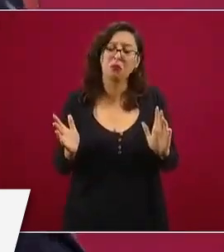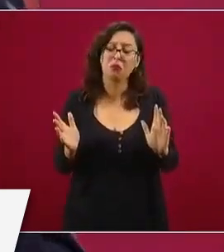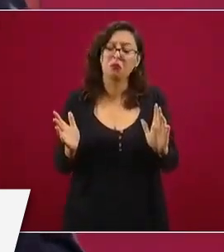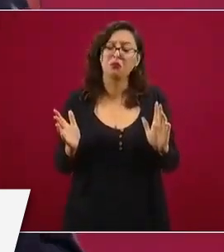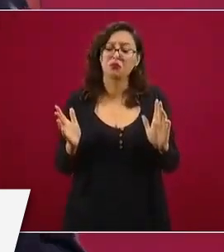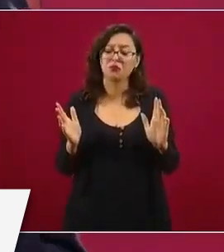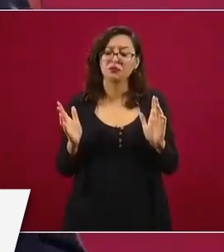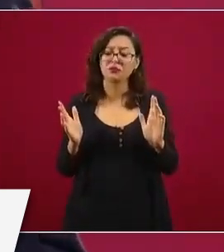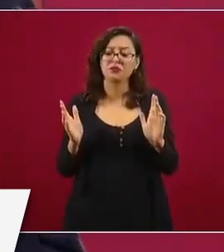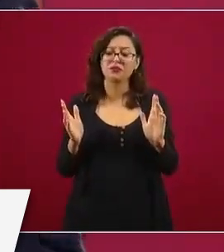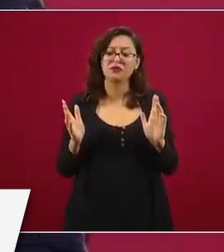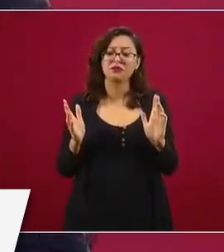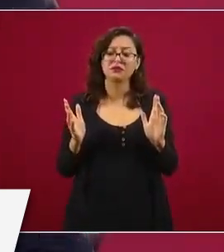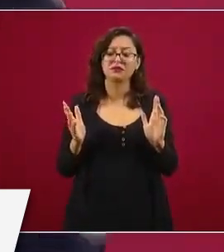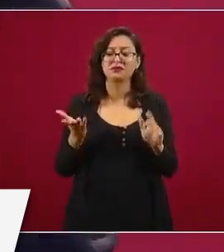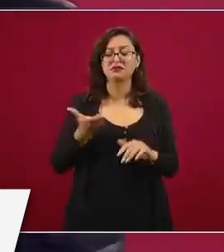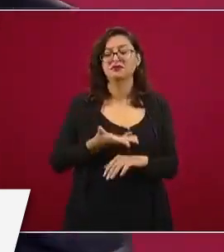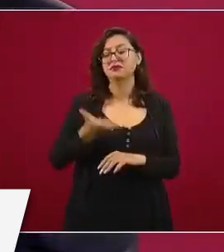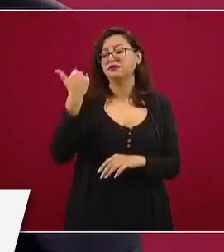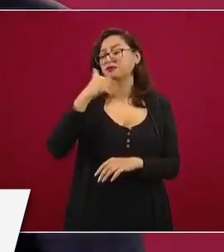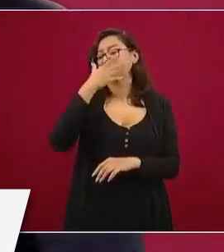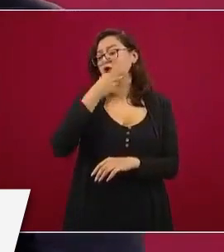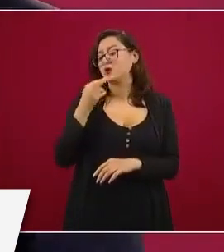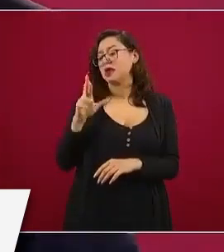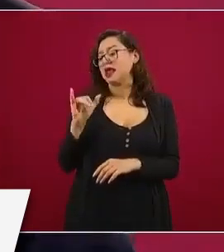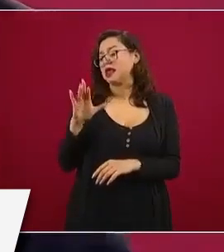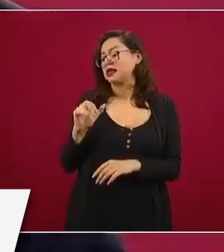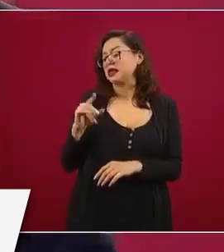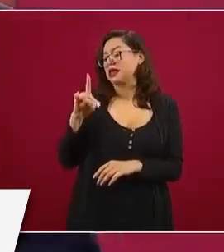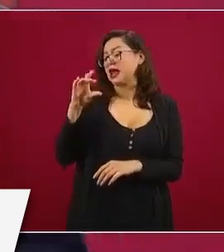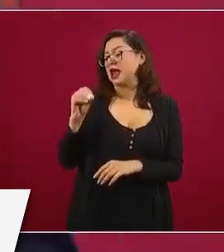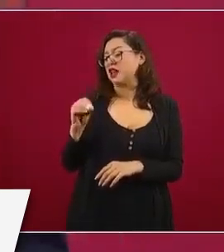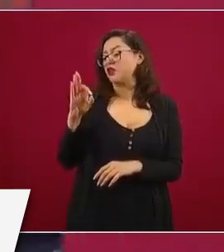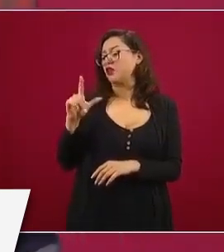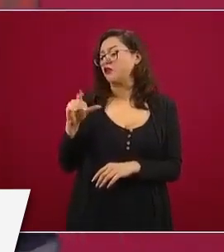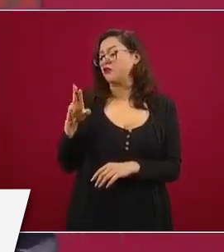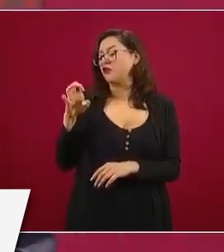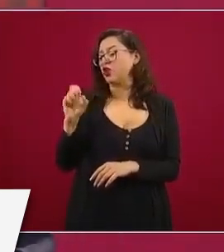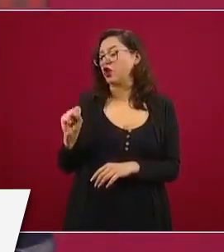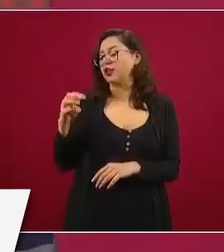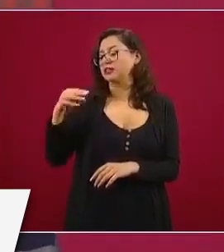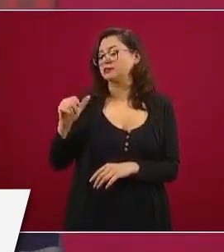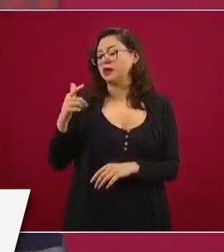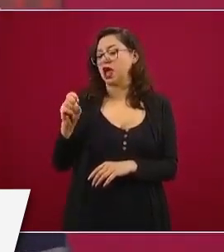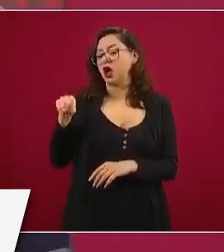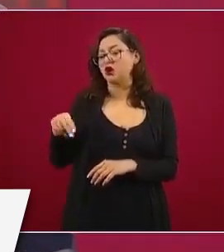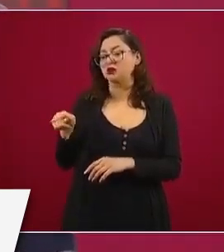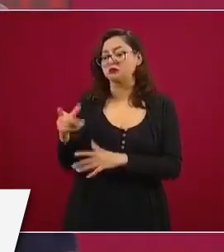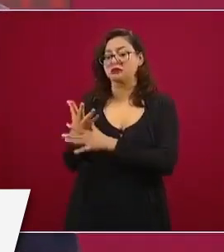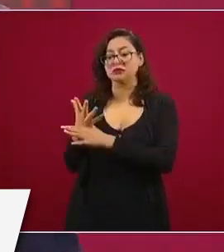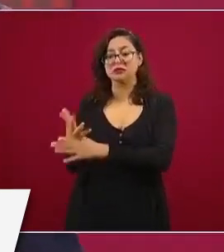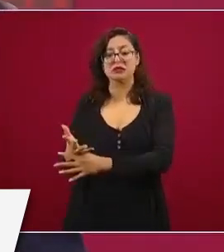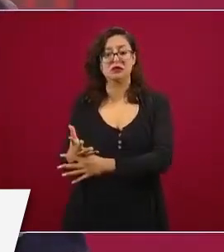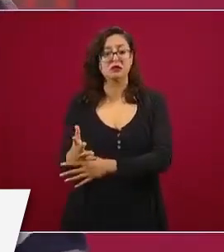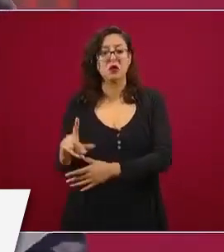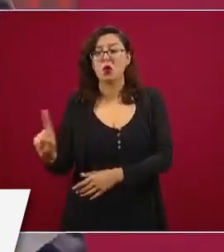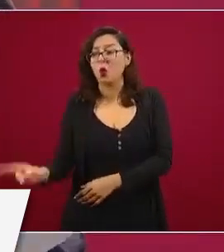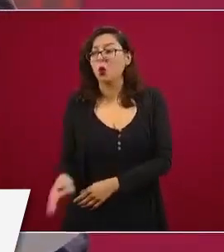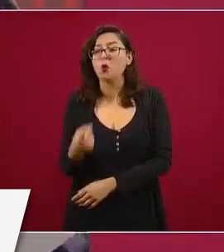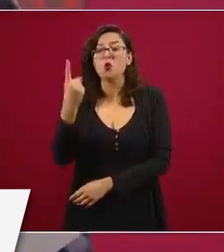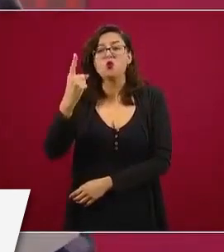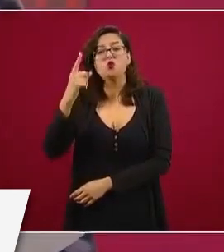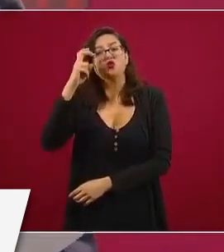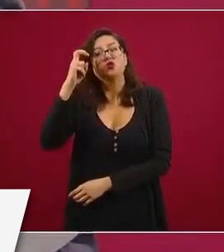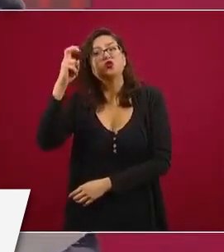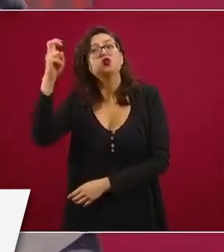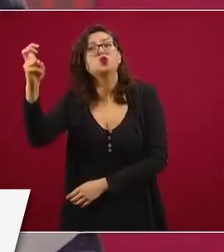como decía Ricardo Flores Magón, mientras haya un soñador, hay esperanza. Pero en México no hay